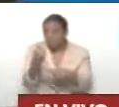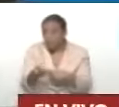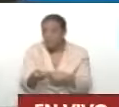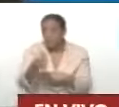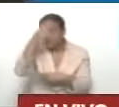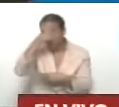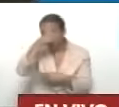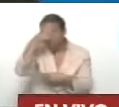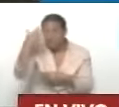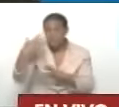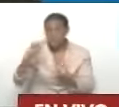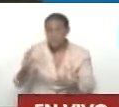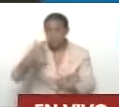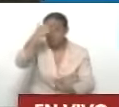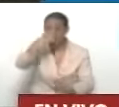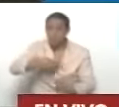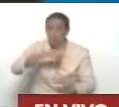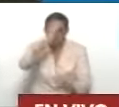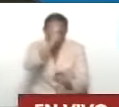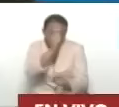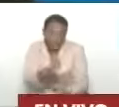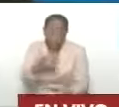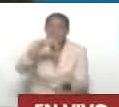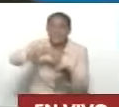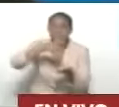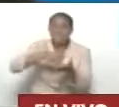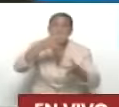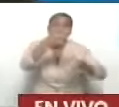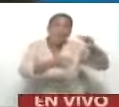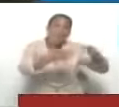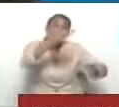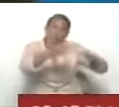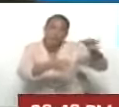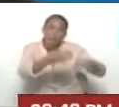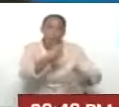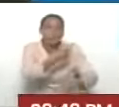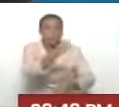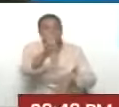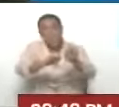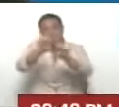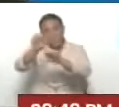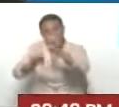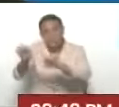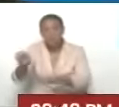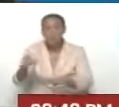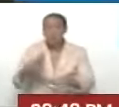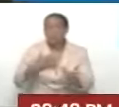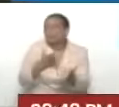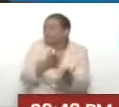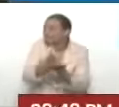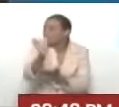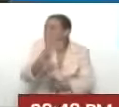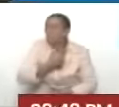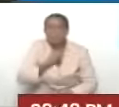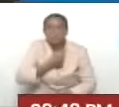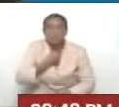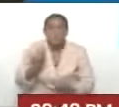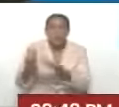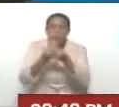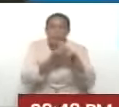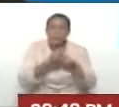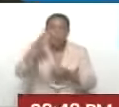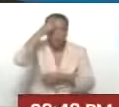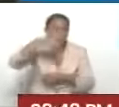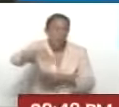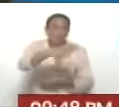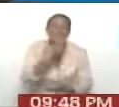el próximo domingo tendré el honor de participar como jurado y nada, vamos a seguir adelante de la mano con el pueblo.